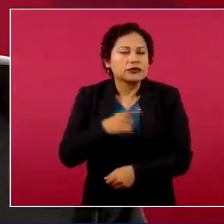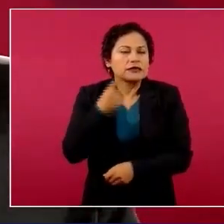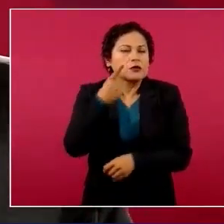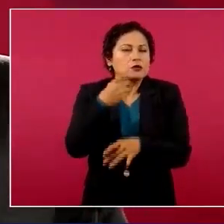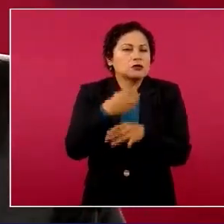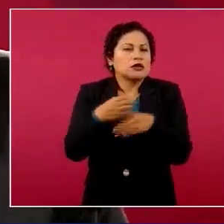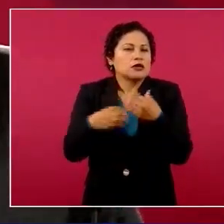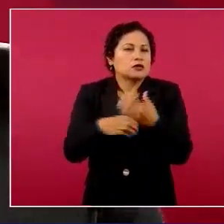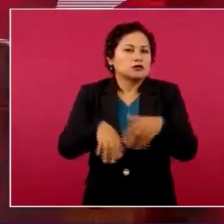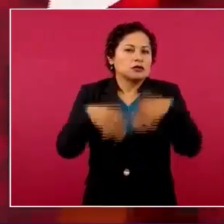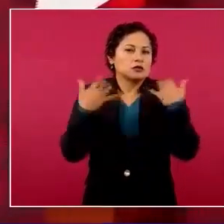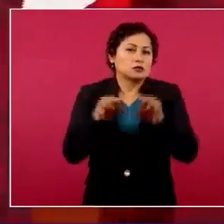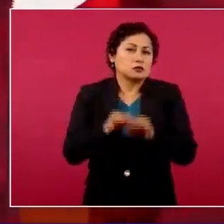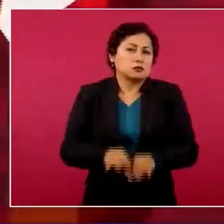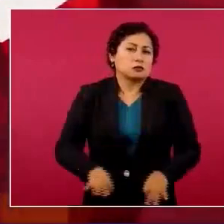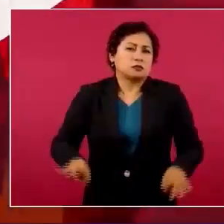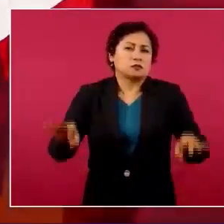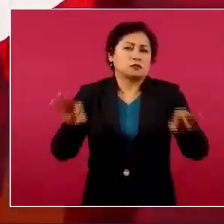estamos